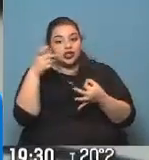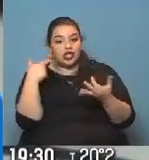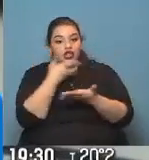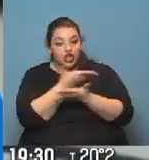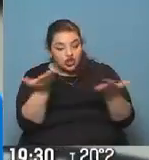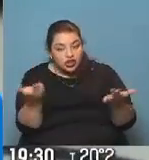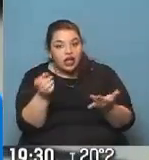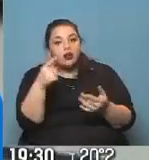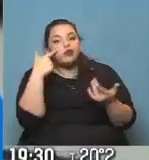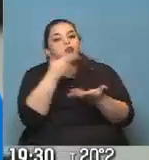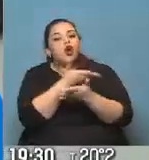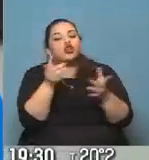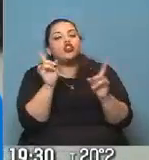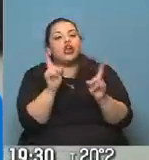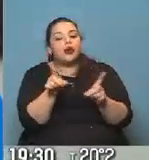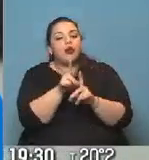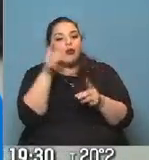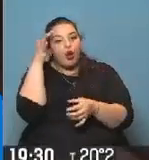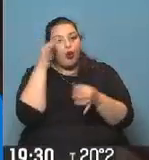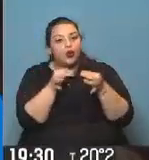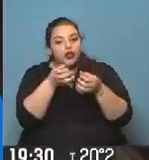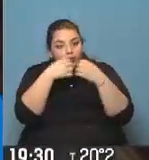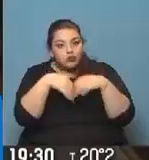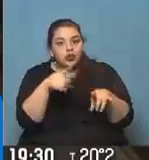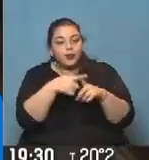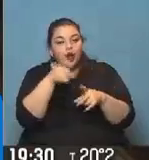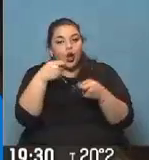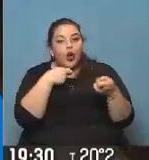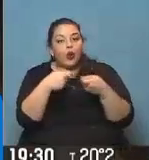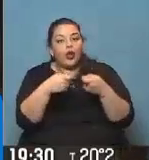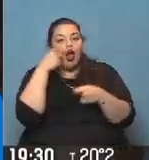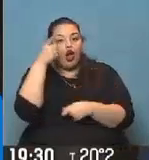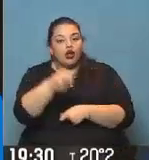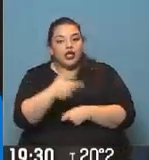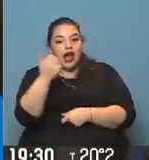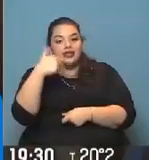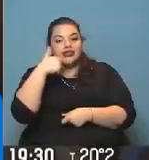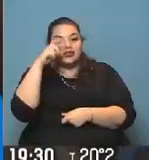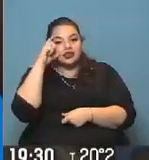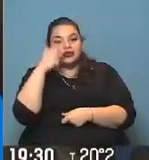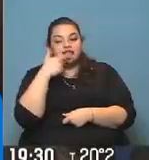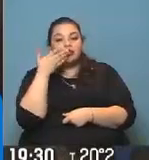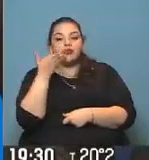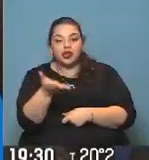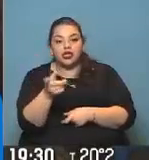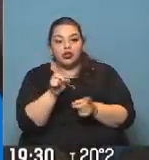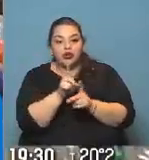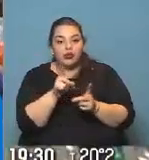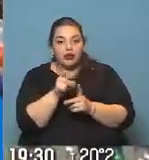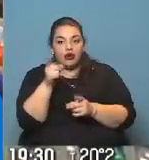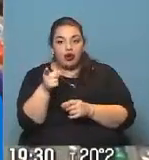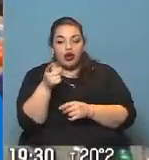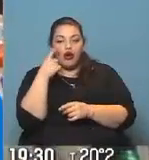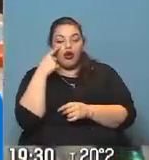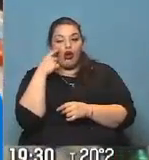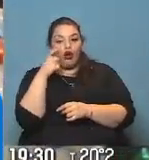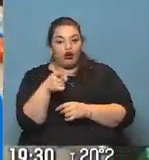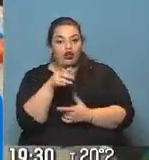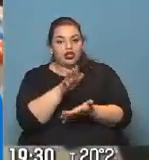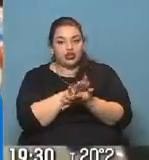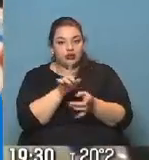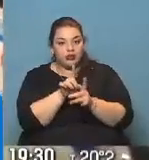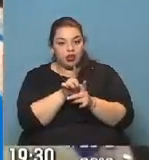se dio a conocer tras un juicio iniciado por un jubilado contra ANSES, solicitando que se le reconozca retroactivamente la tasa